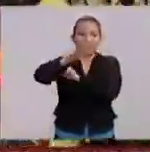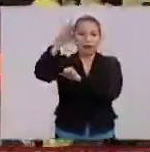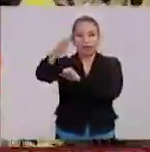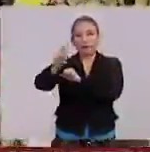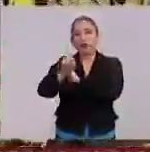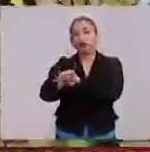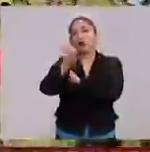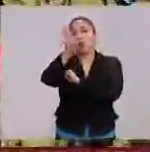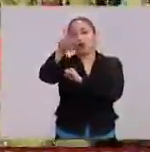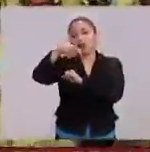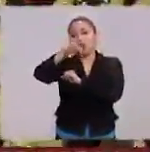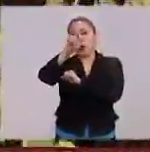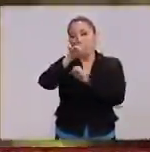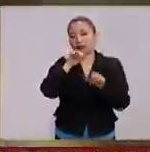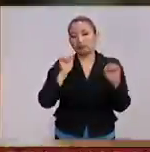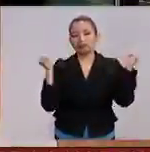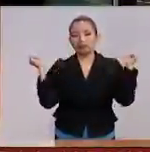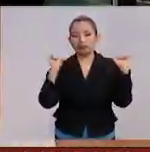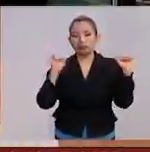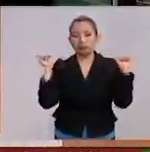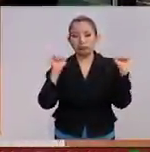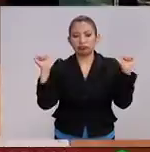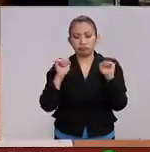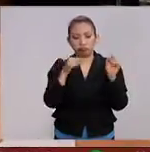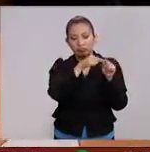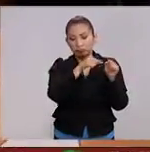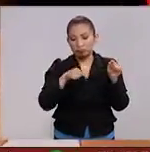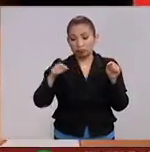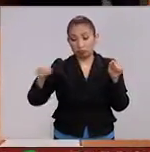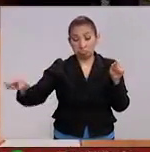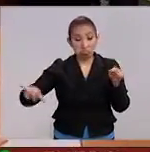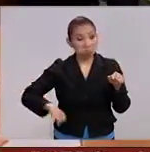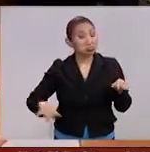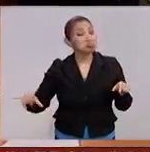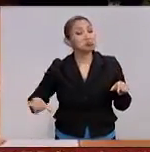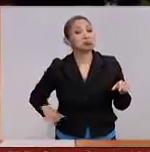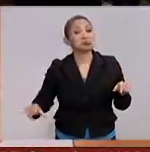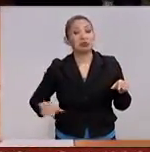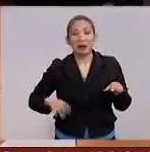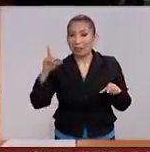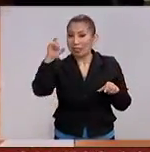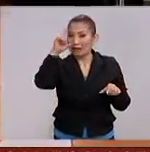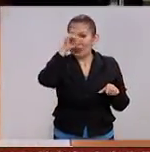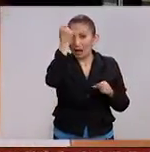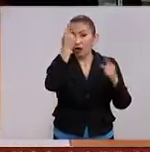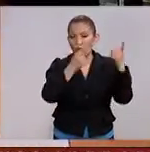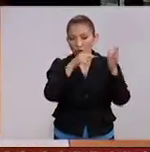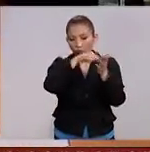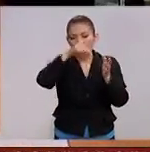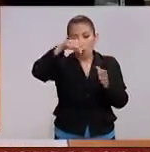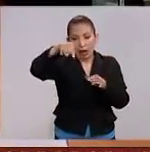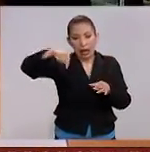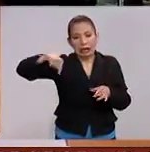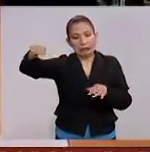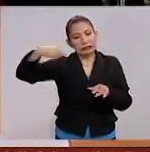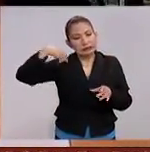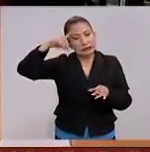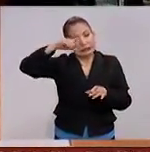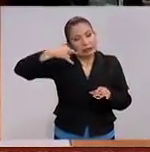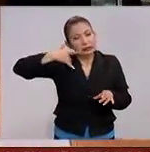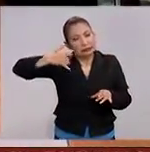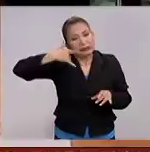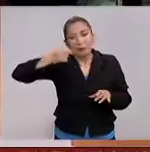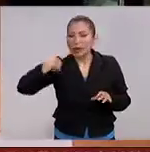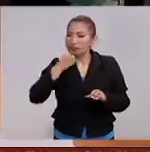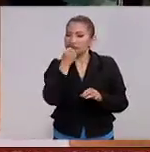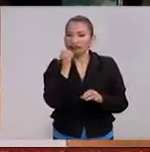diez punto cuatro kilómetros carrera es bastante interesante se pone un tanto difícil en algunos en algunas partes pero muy muy